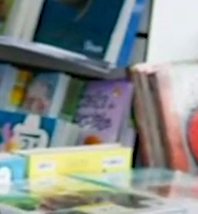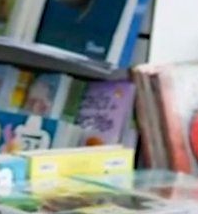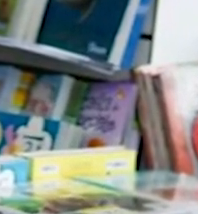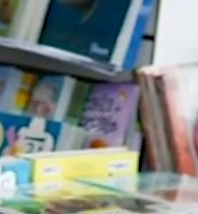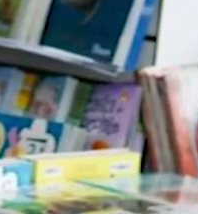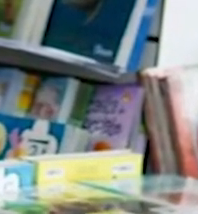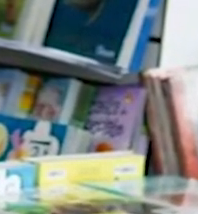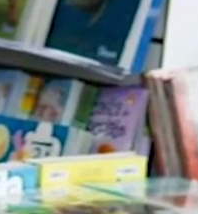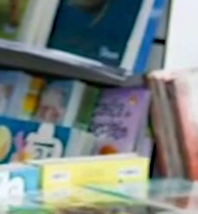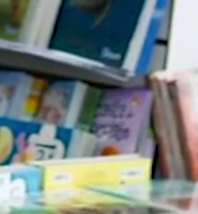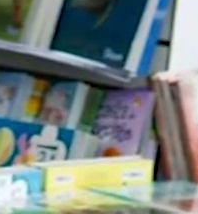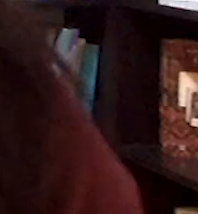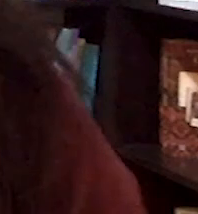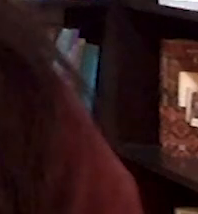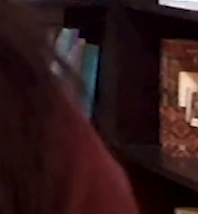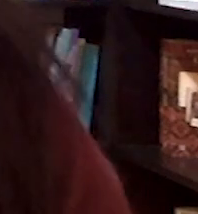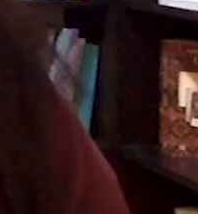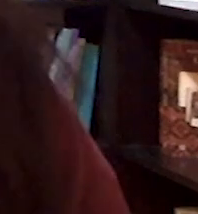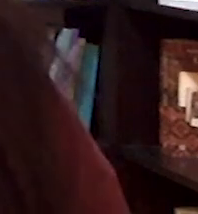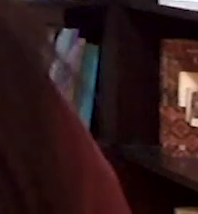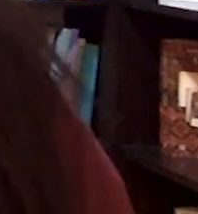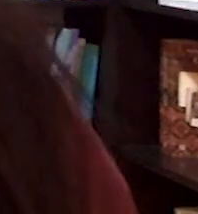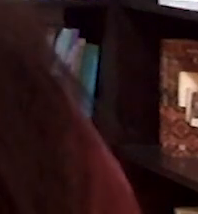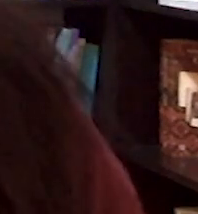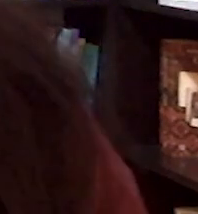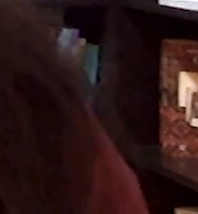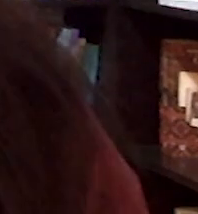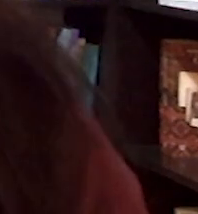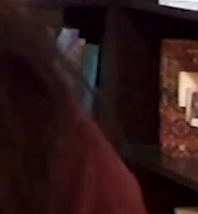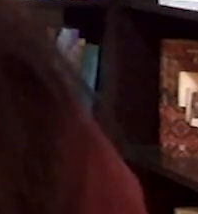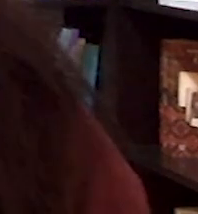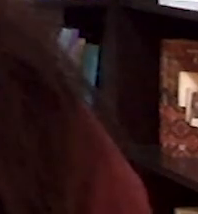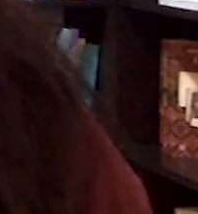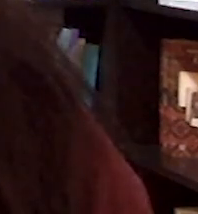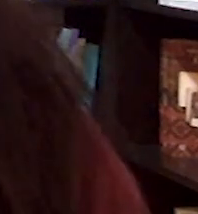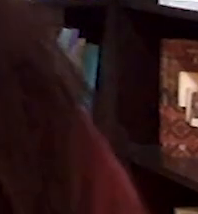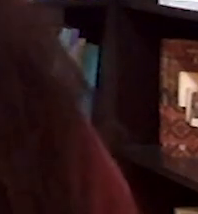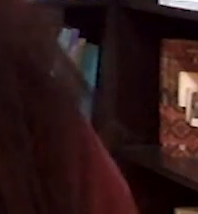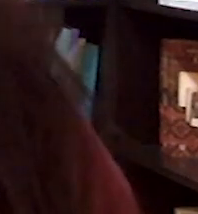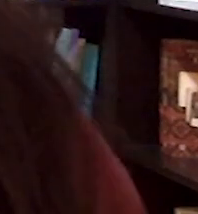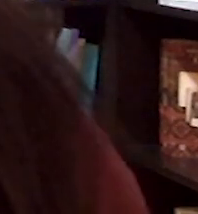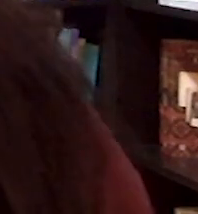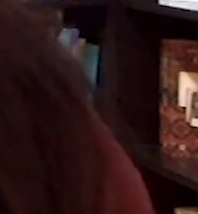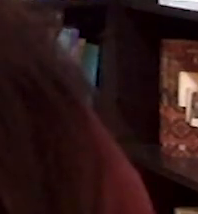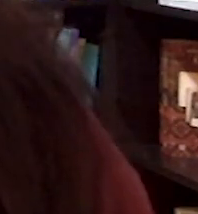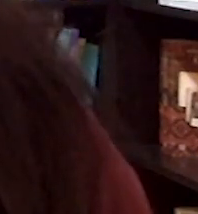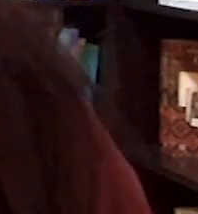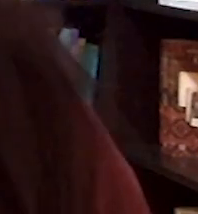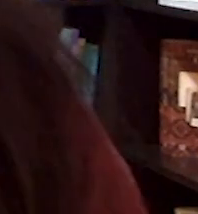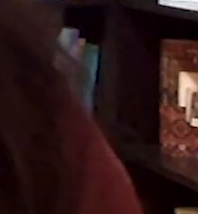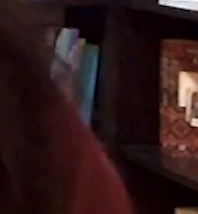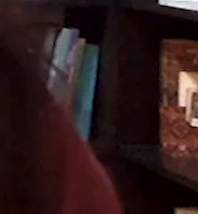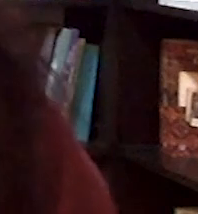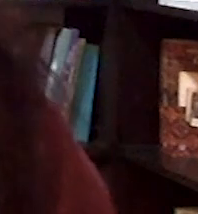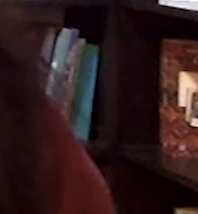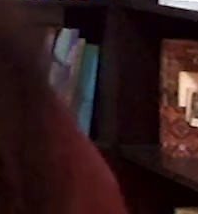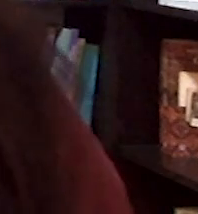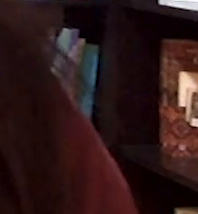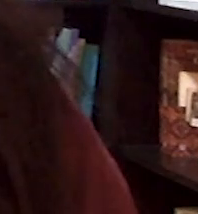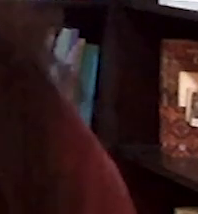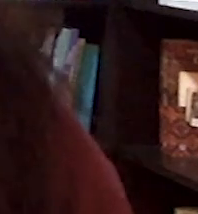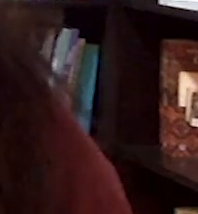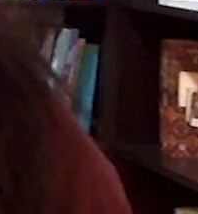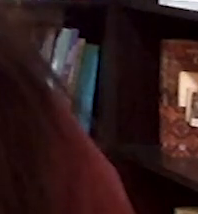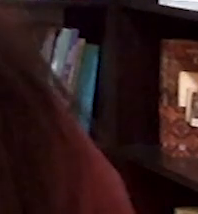la oportunidad de participar con más de 20 presentaciones entre charlas, debates sobre historia. También tuvimos